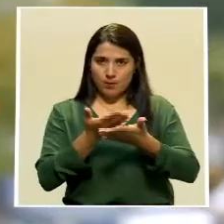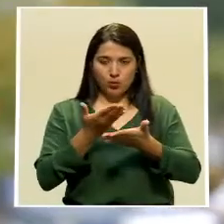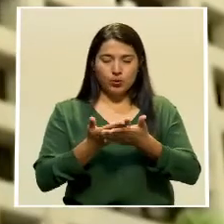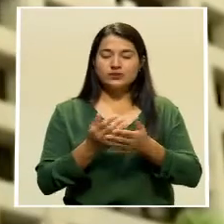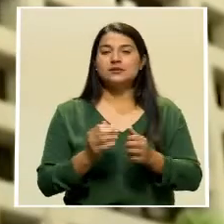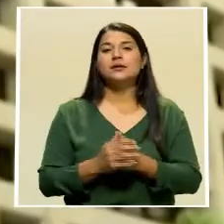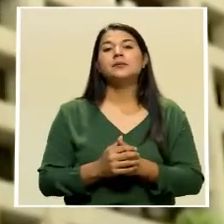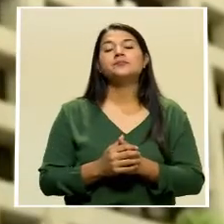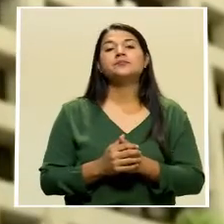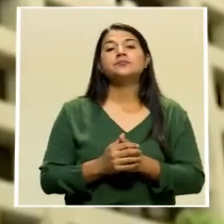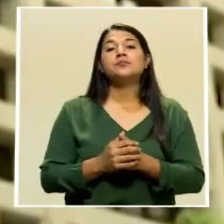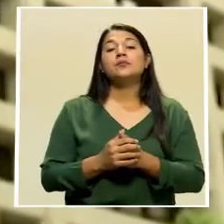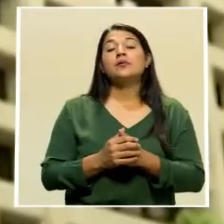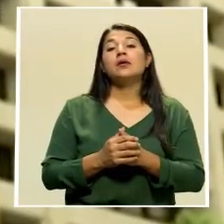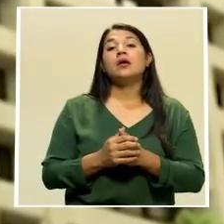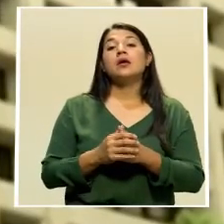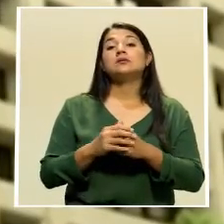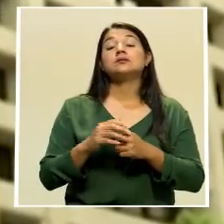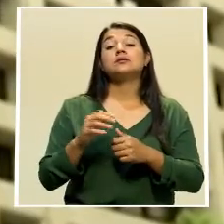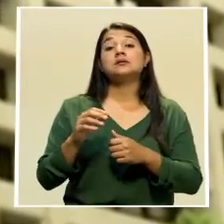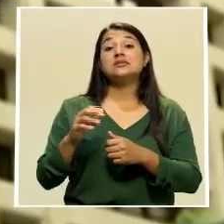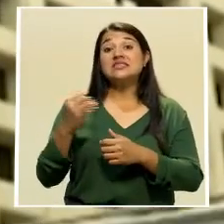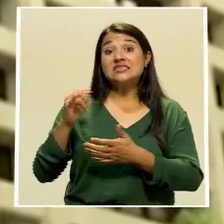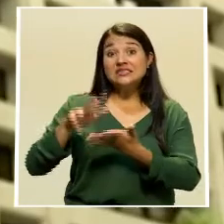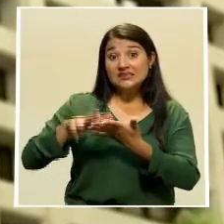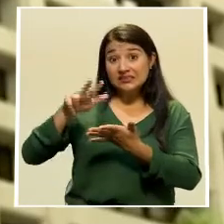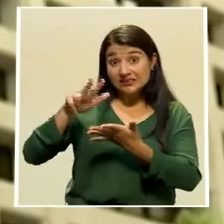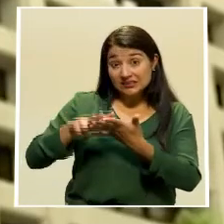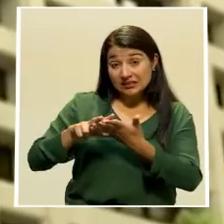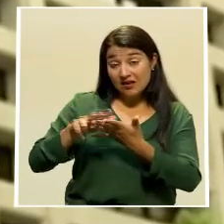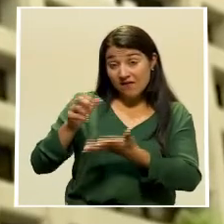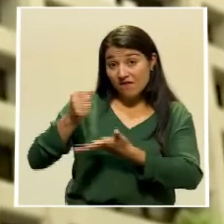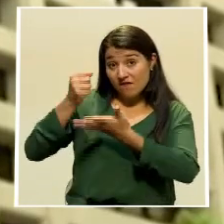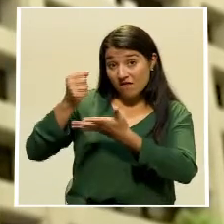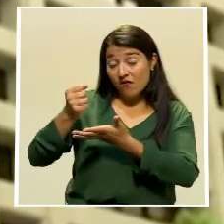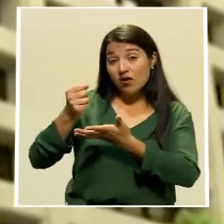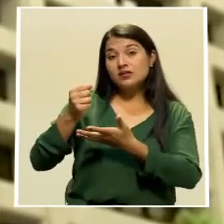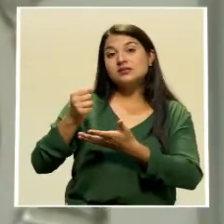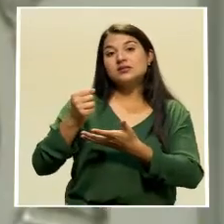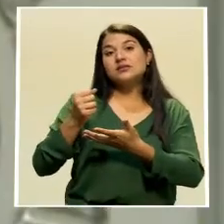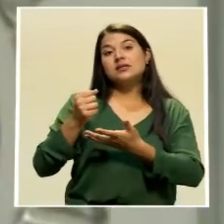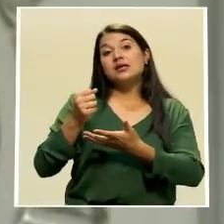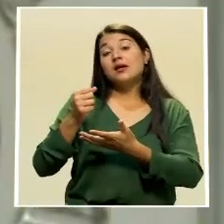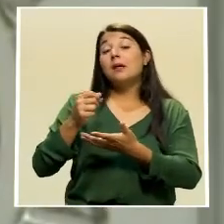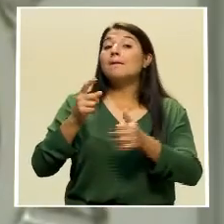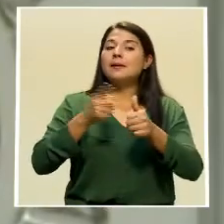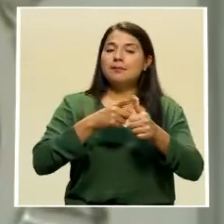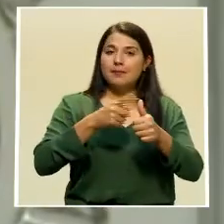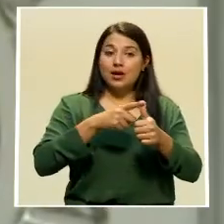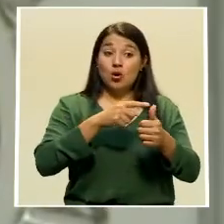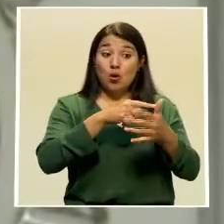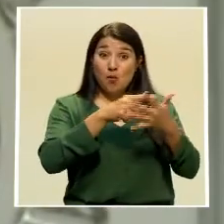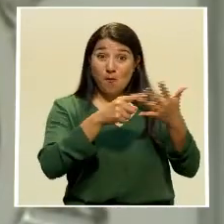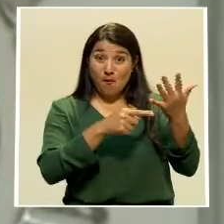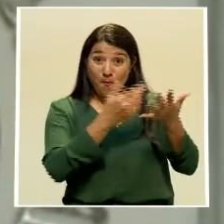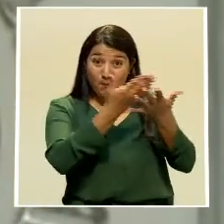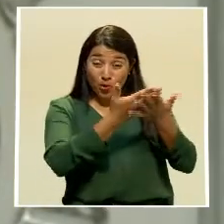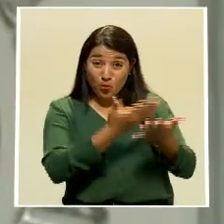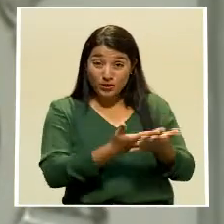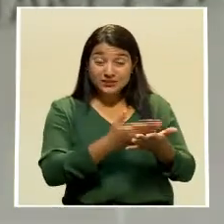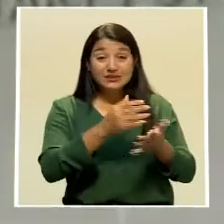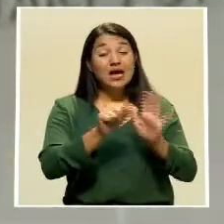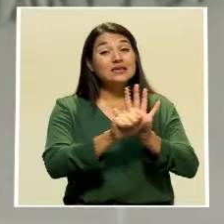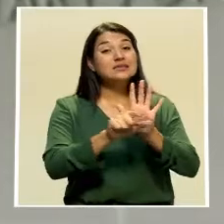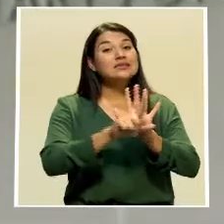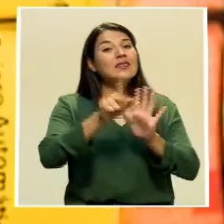aceptadas por el organismo financiero internacional, estas propuestas deberán ser aprobadas por la Asamblea Legislativa. En caso contrario, el país